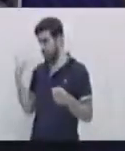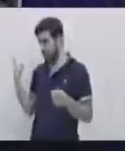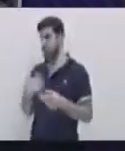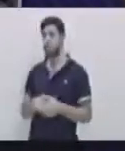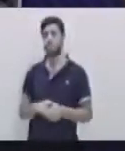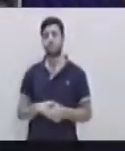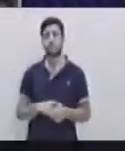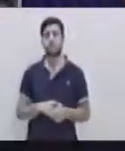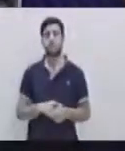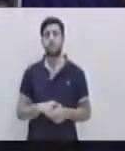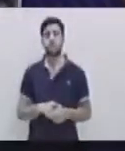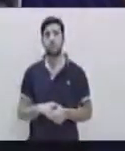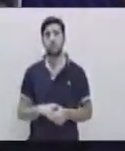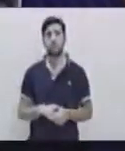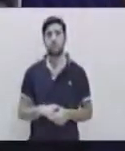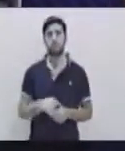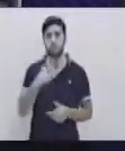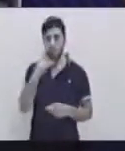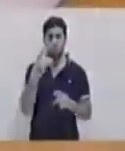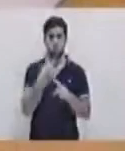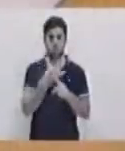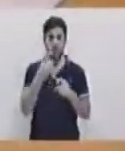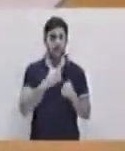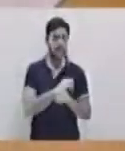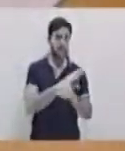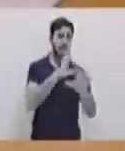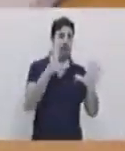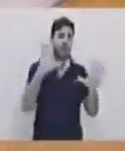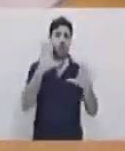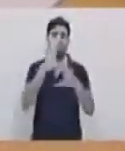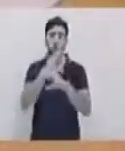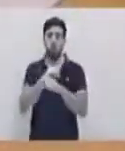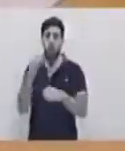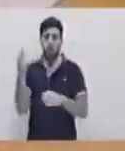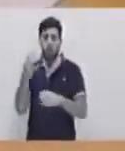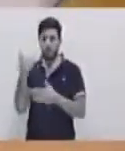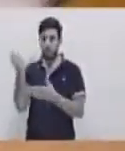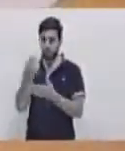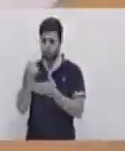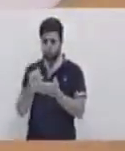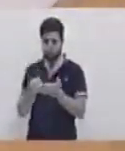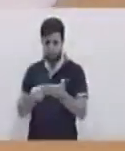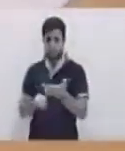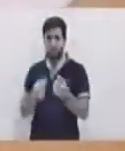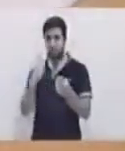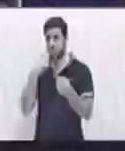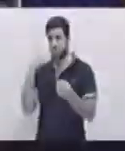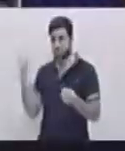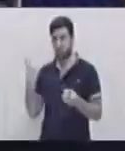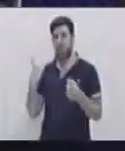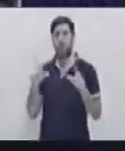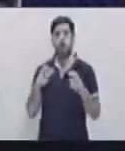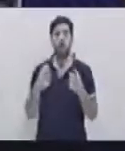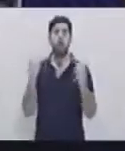ello vamos a aplicar la técnica de claroscuro. Debes de dejar la parte oscura en la